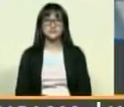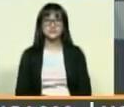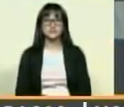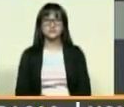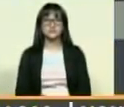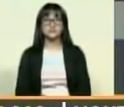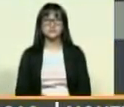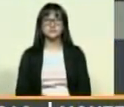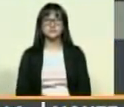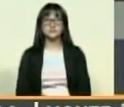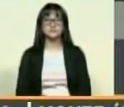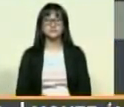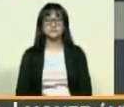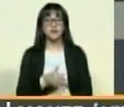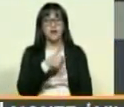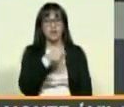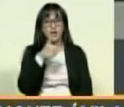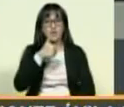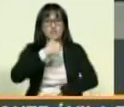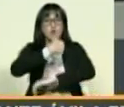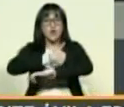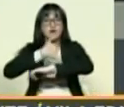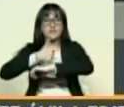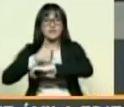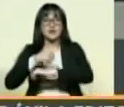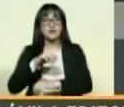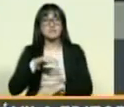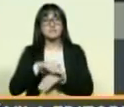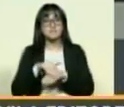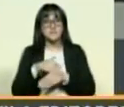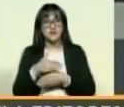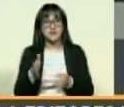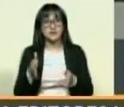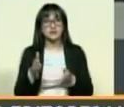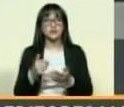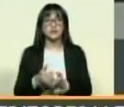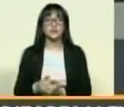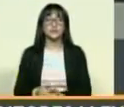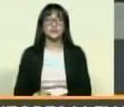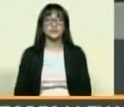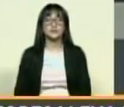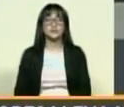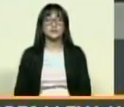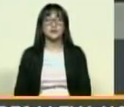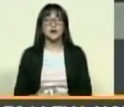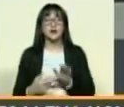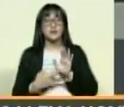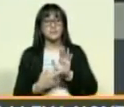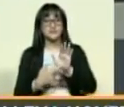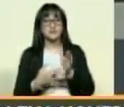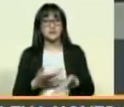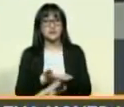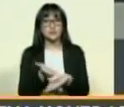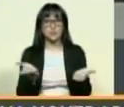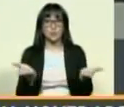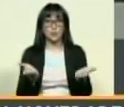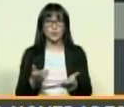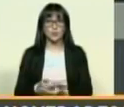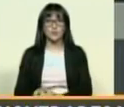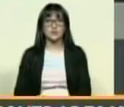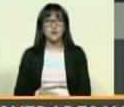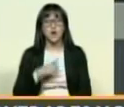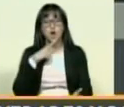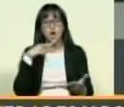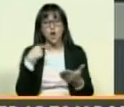viceministros, jefes de delegación, países observadores, representantes, todo. En nombre de